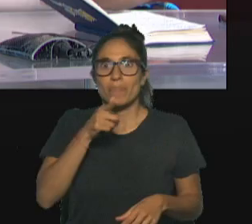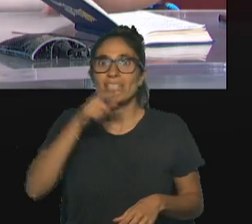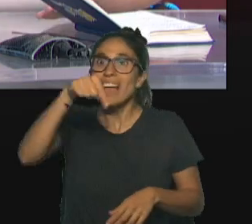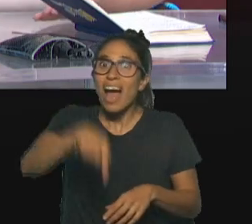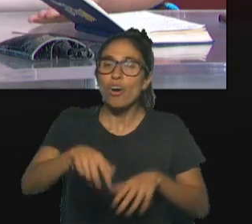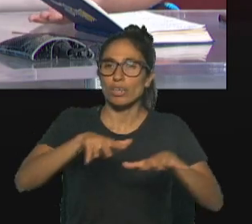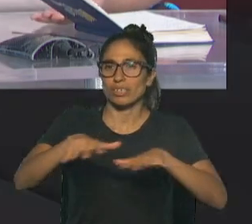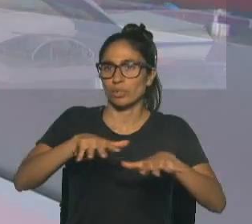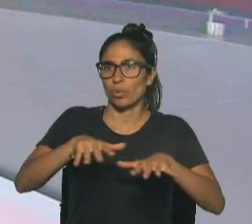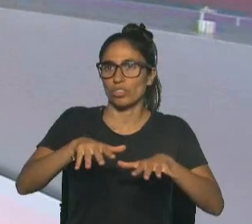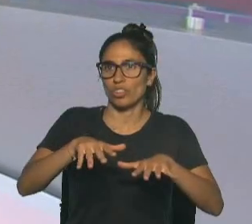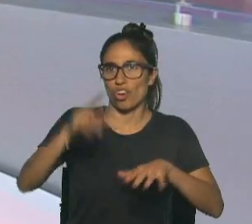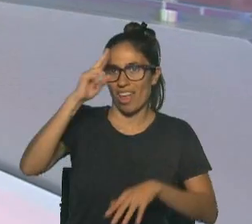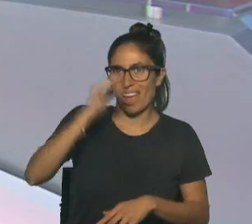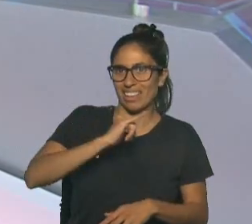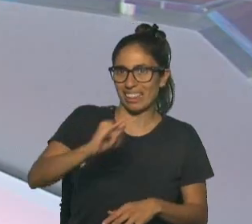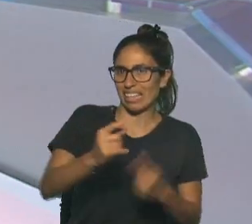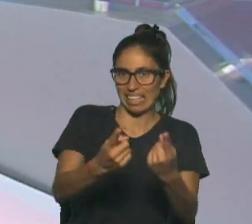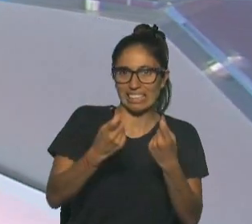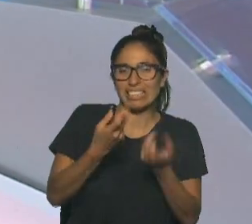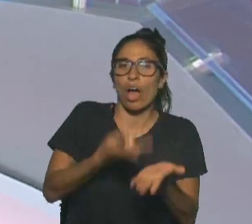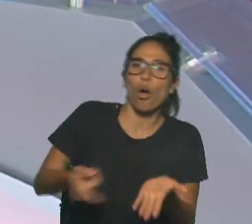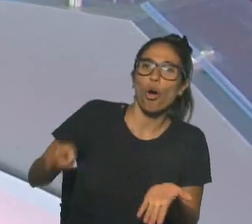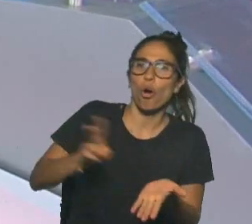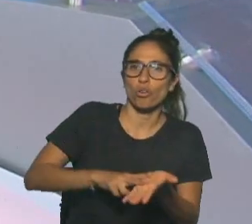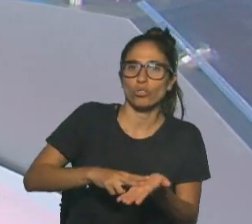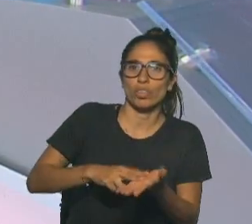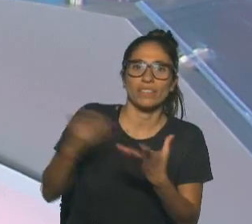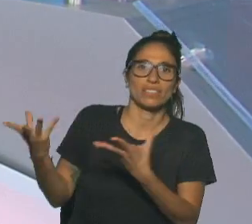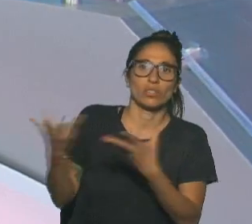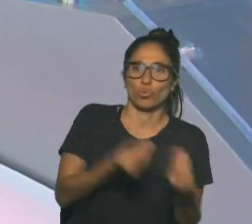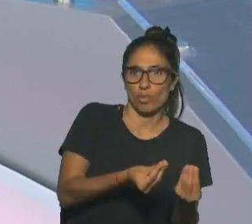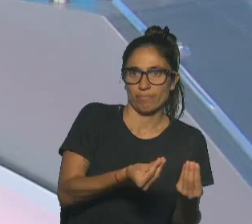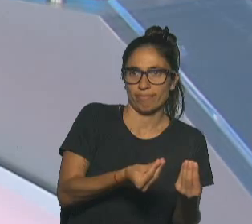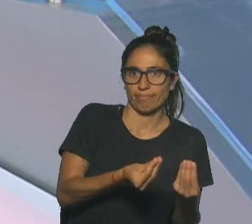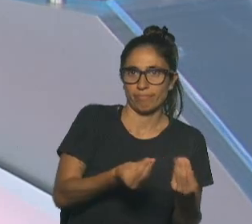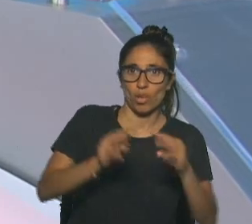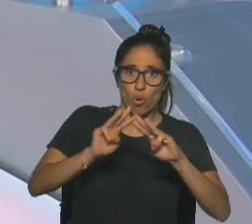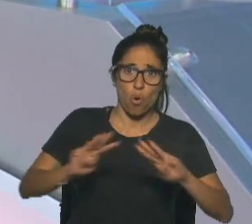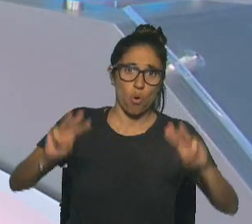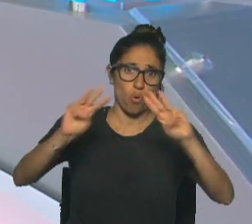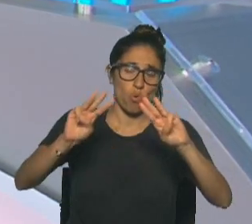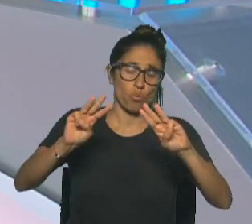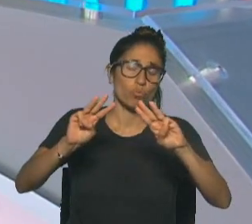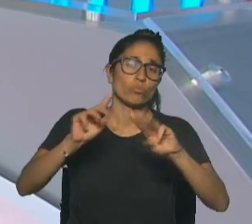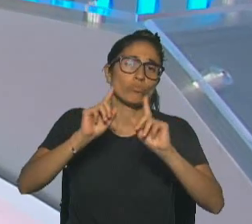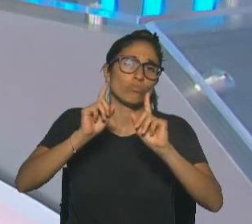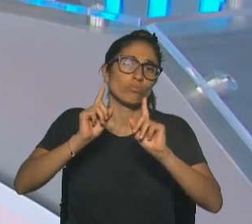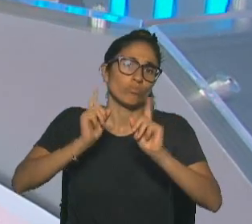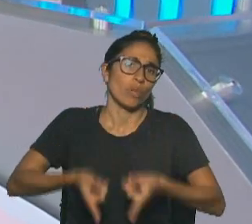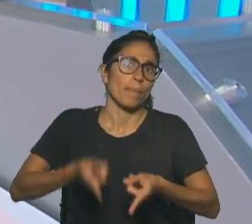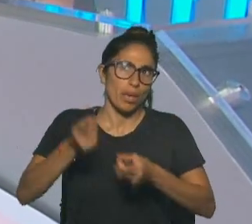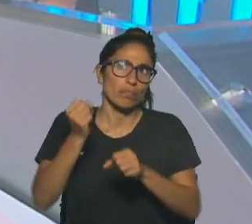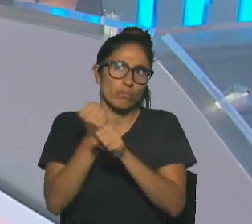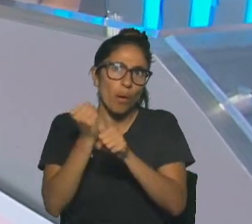situación van a necesitar alguna especie de ayuda. De hecho, se está trabajando sobre eso, Naciones Unidas también está trabajando sobre eso, sobre la